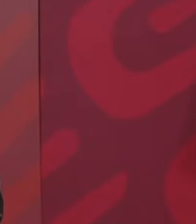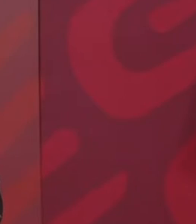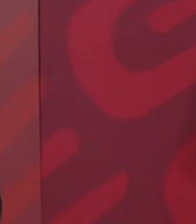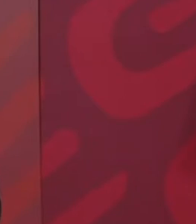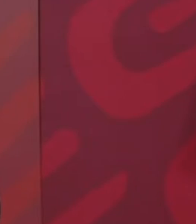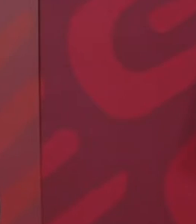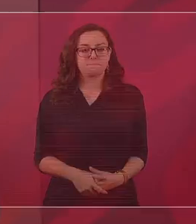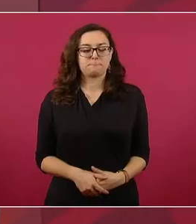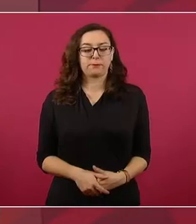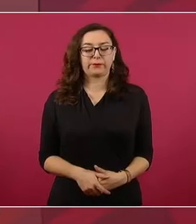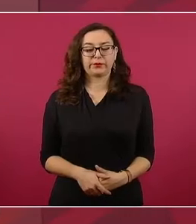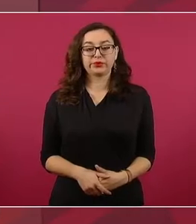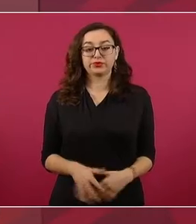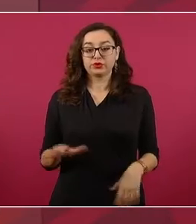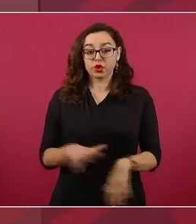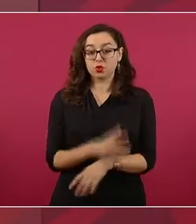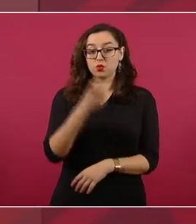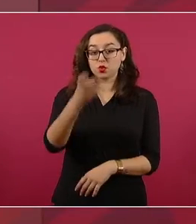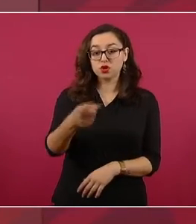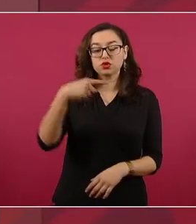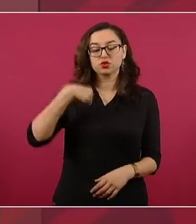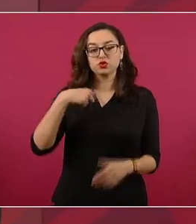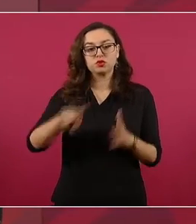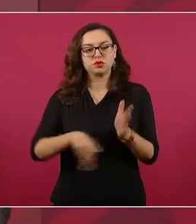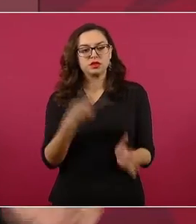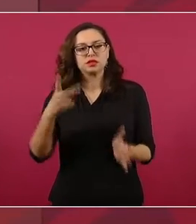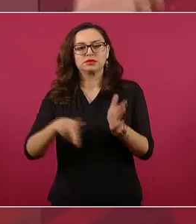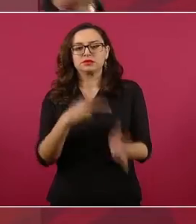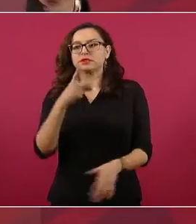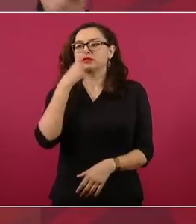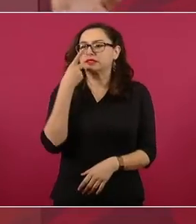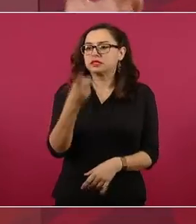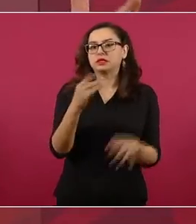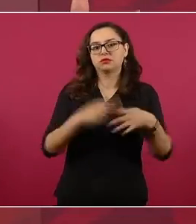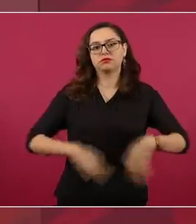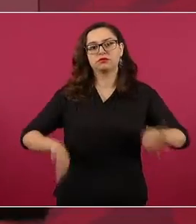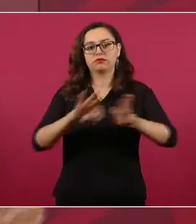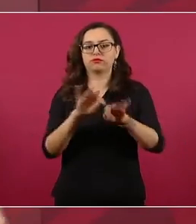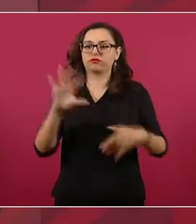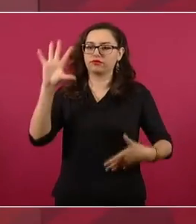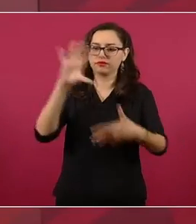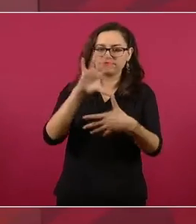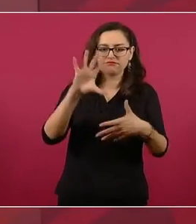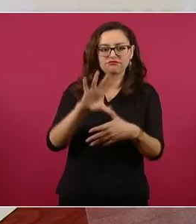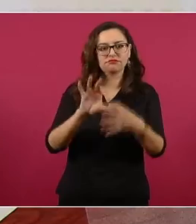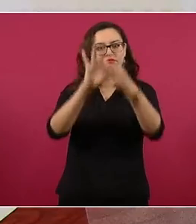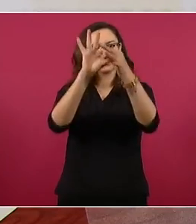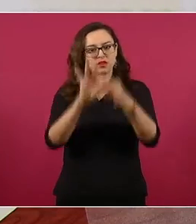con respeto a las autonomías de los países, vamos a ser una región fuerte